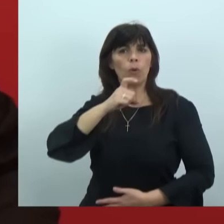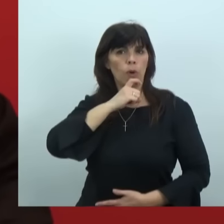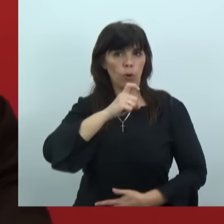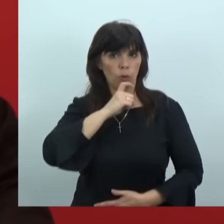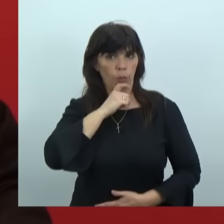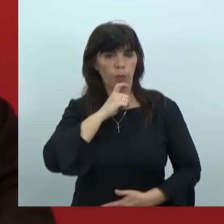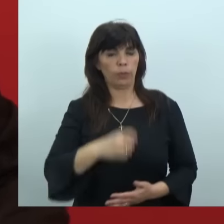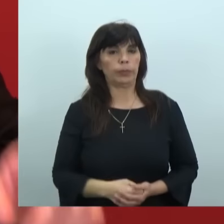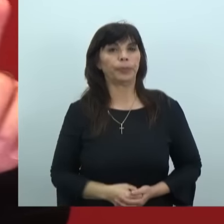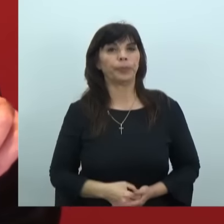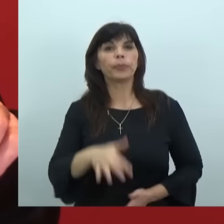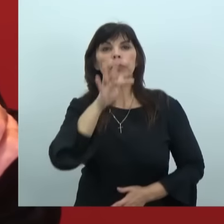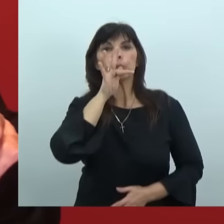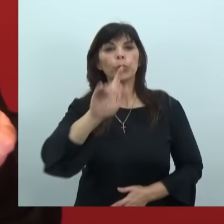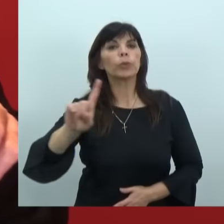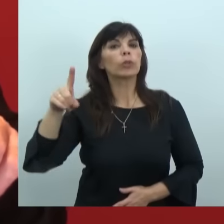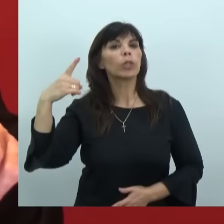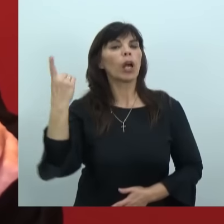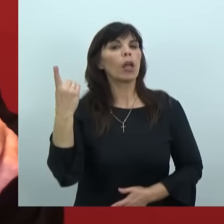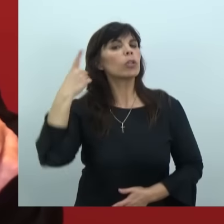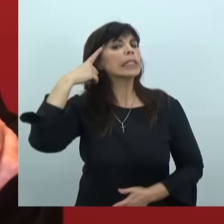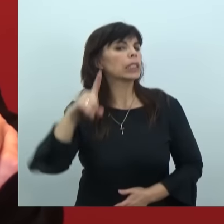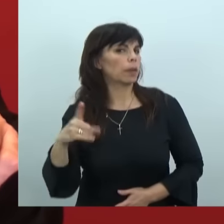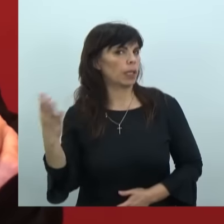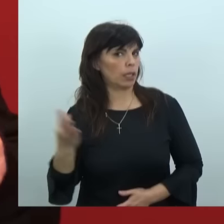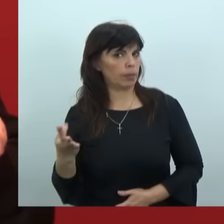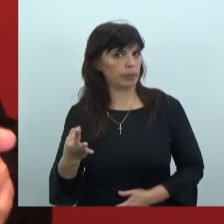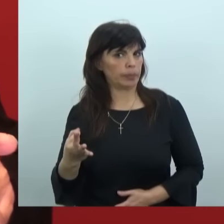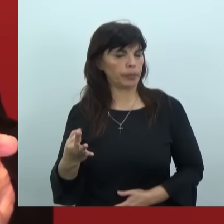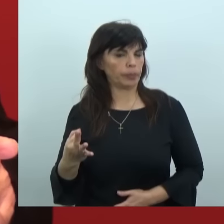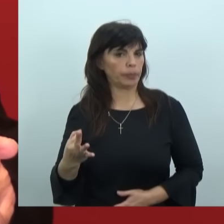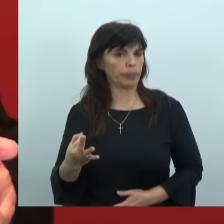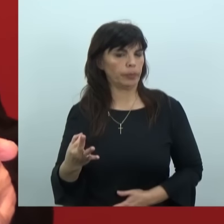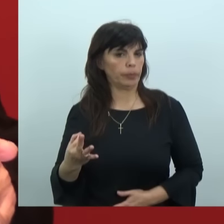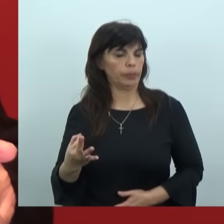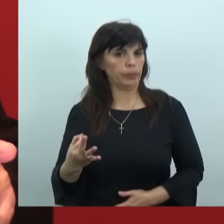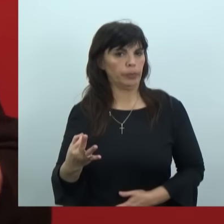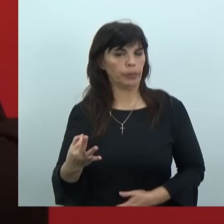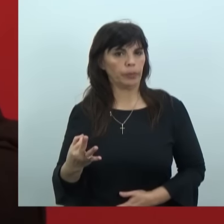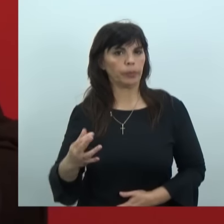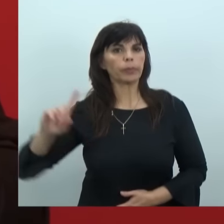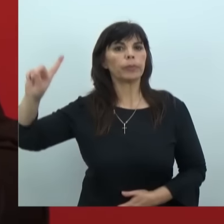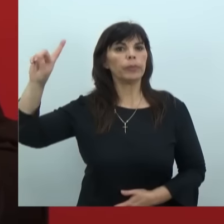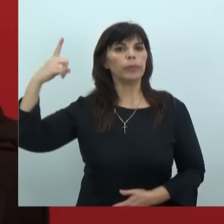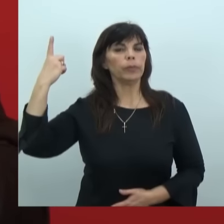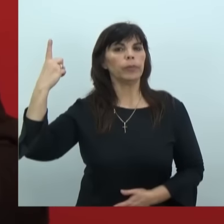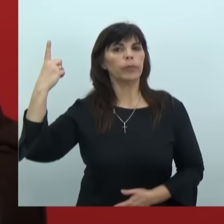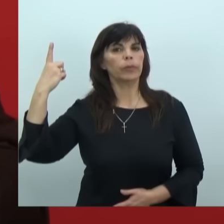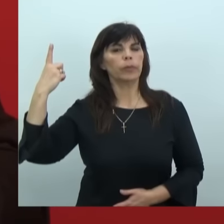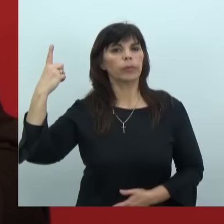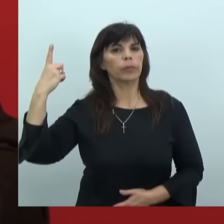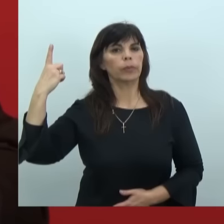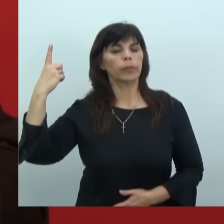Tenemos que saber algo de las promesas de Dios, y es esto. Dios, en primera línea,